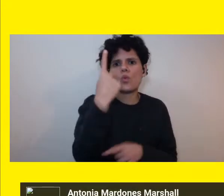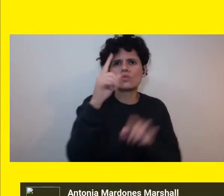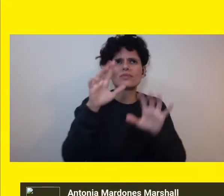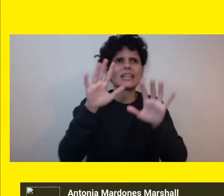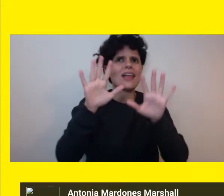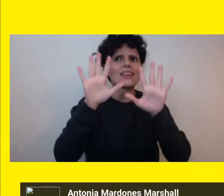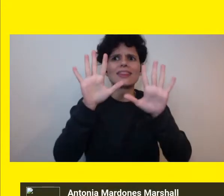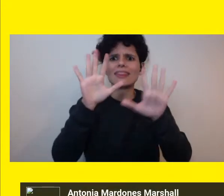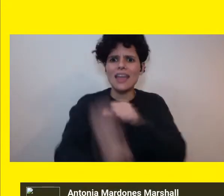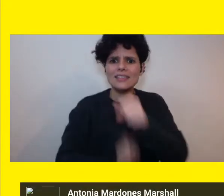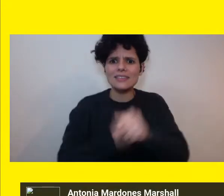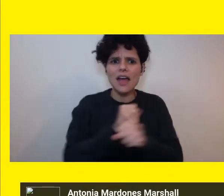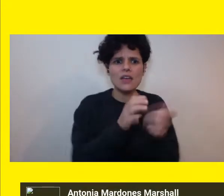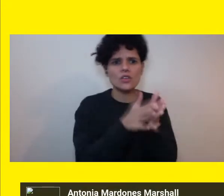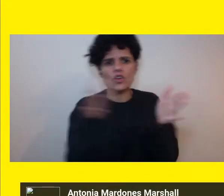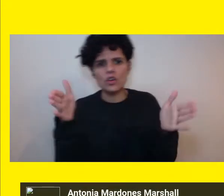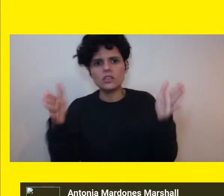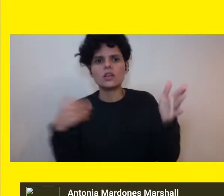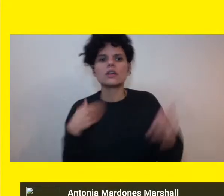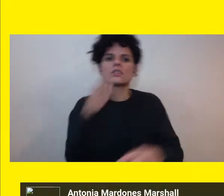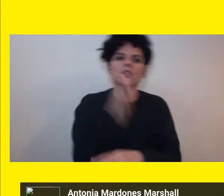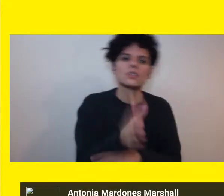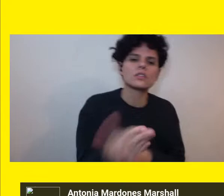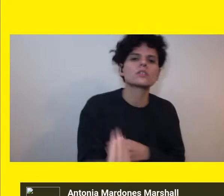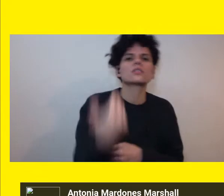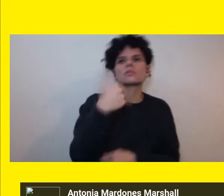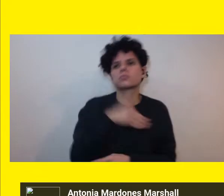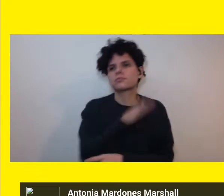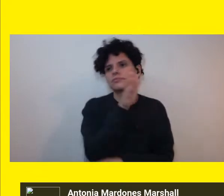y salir de entrevistas